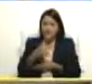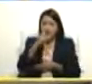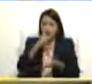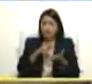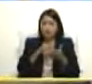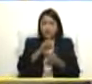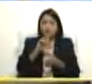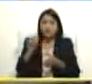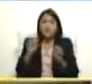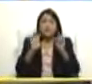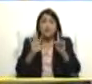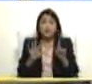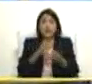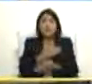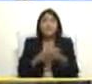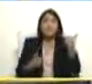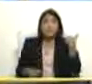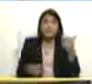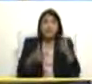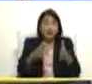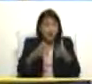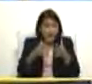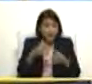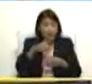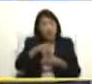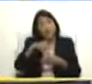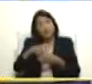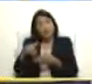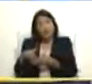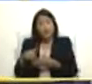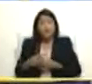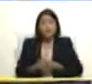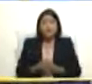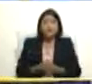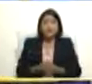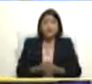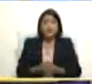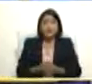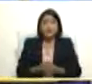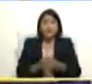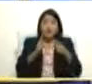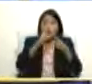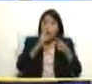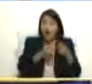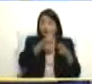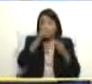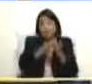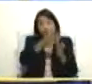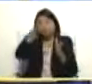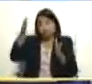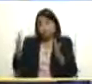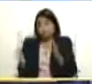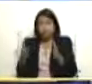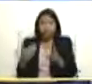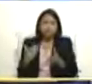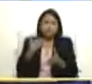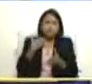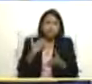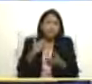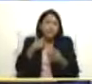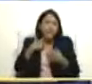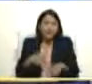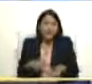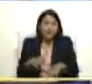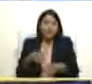2006, presidencial. Y prácticamente un año después, perdemos una